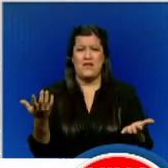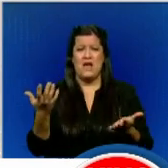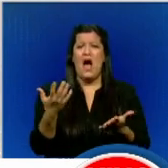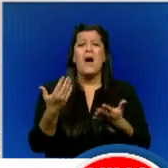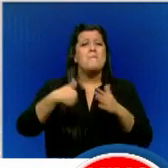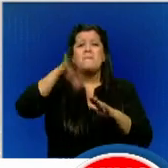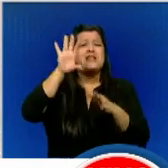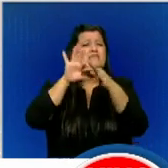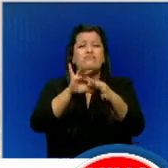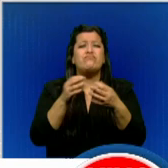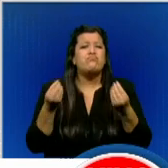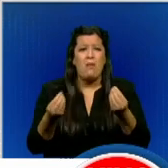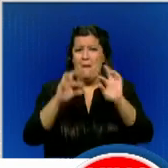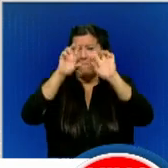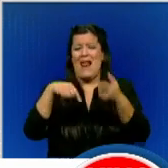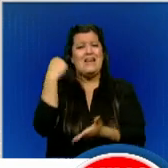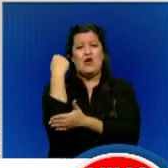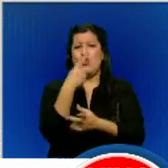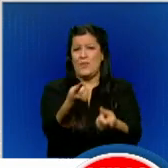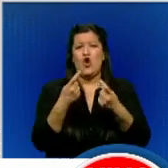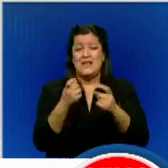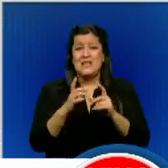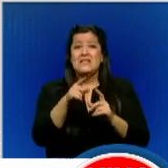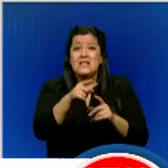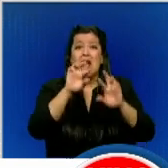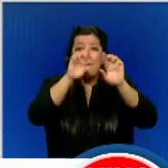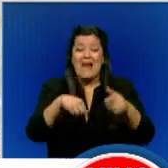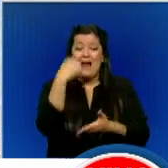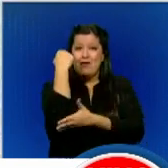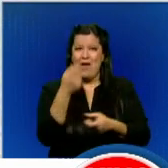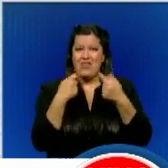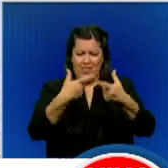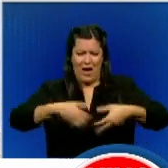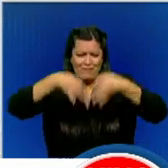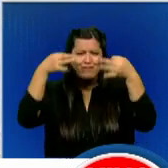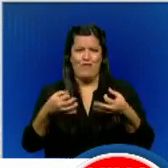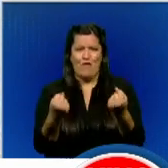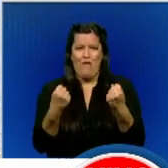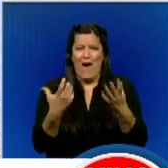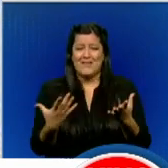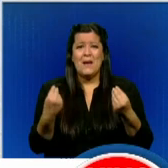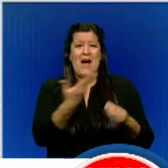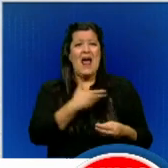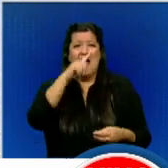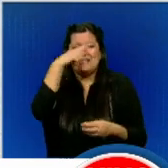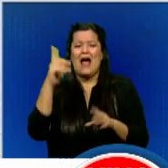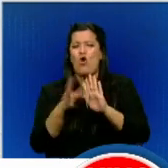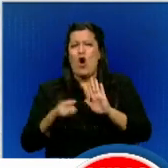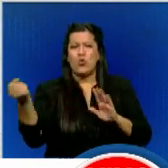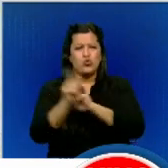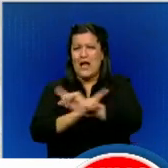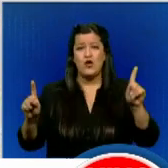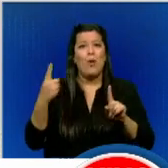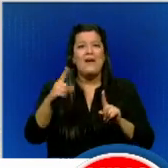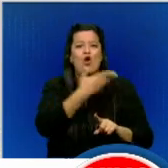en un plan económico que genere certeza que tengamos un estado que no haga ajuste pero sí que sea